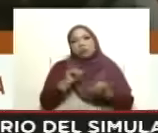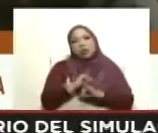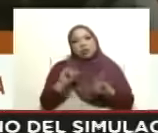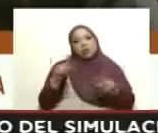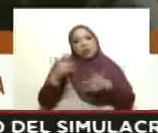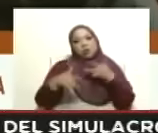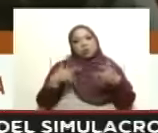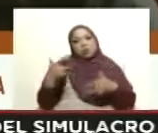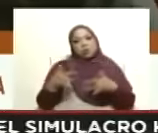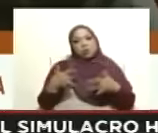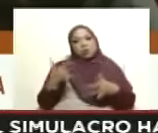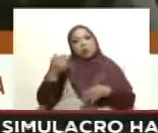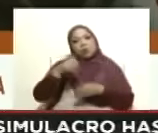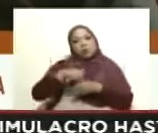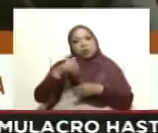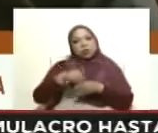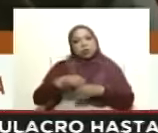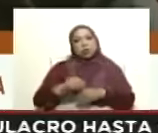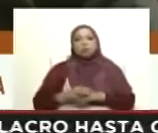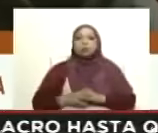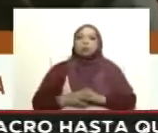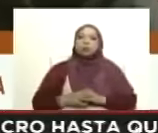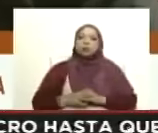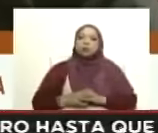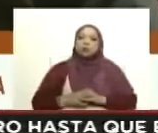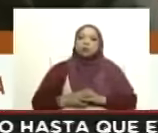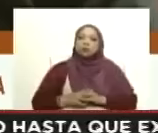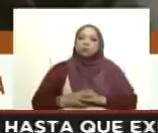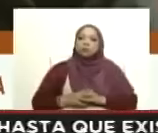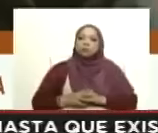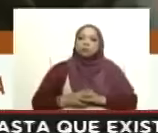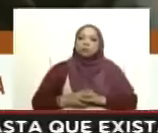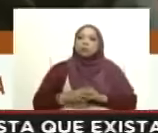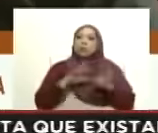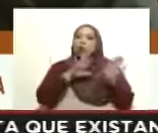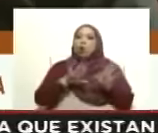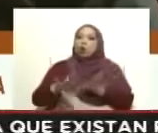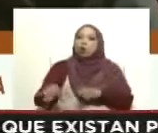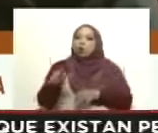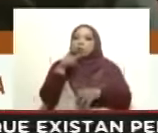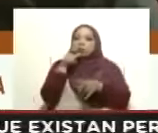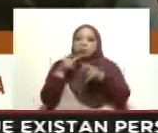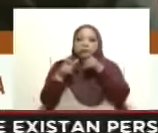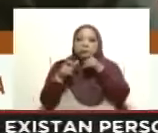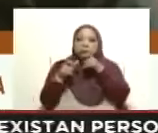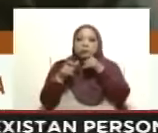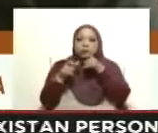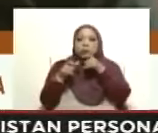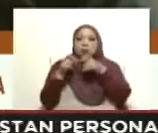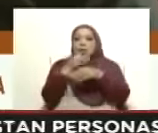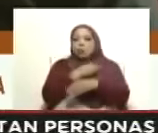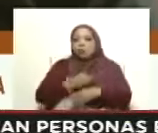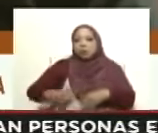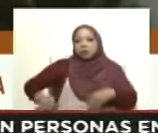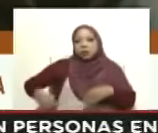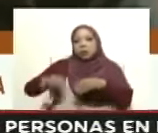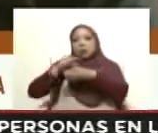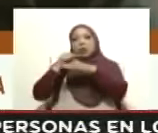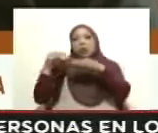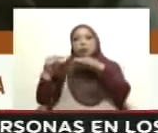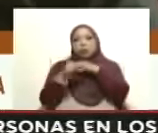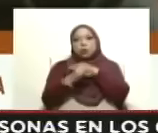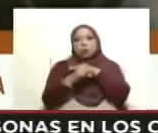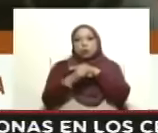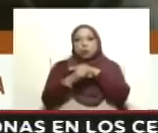a realizar el referéndum consultivo y otra pregunta el presidente de Guyana el día de ayer